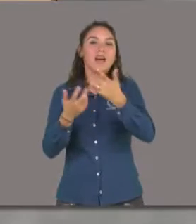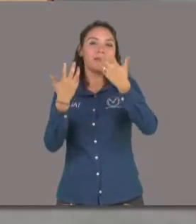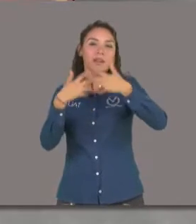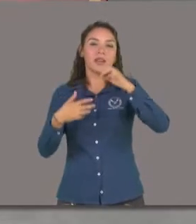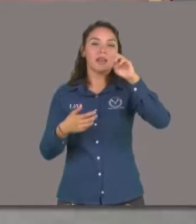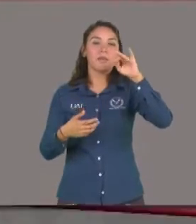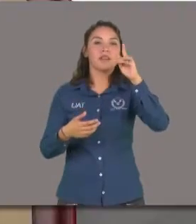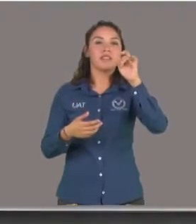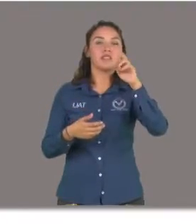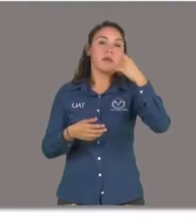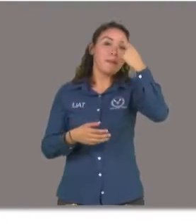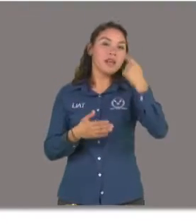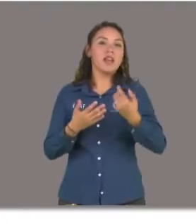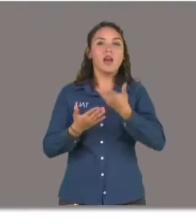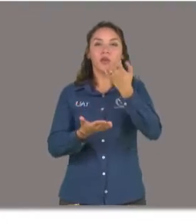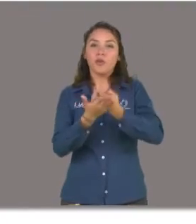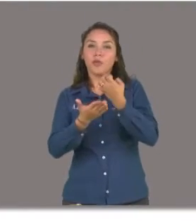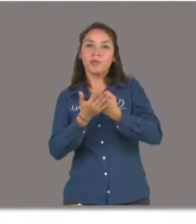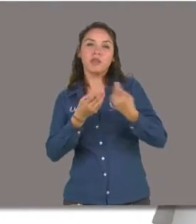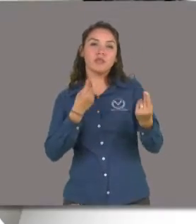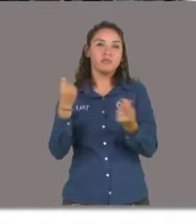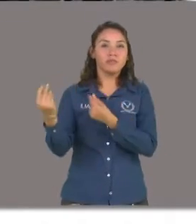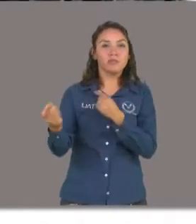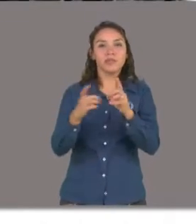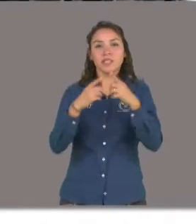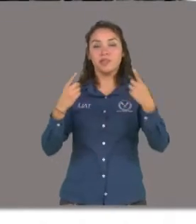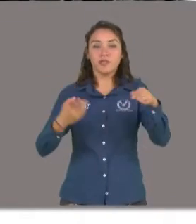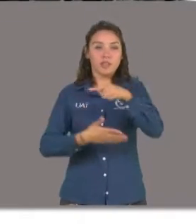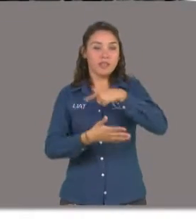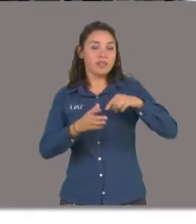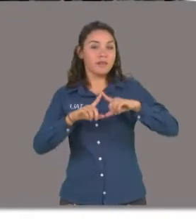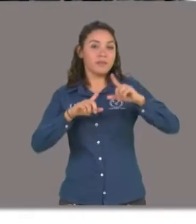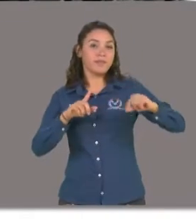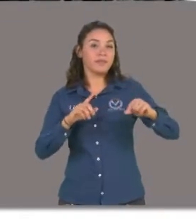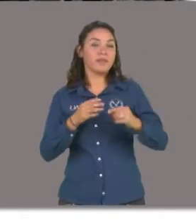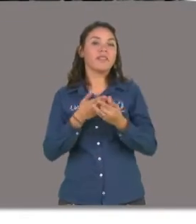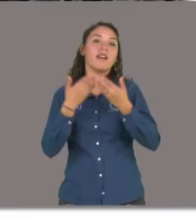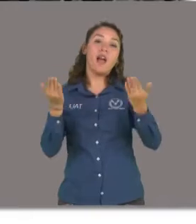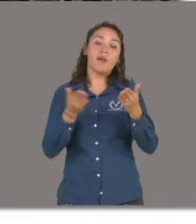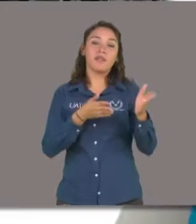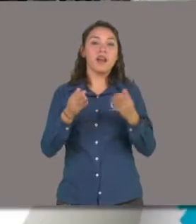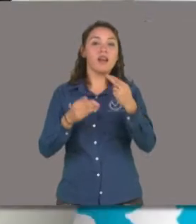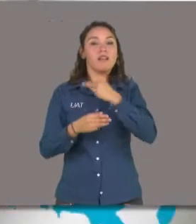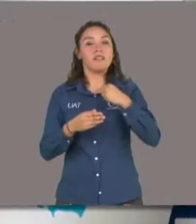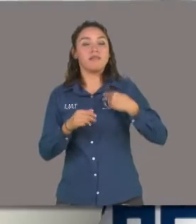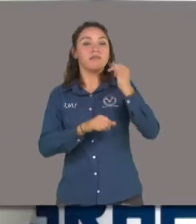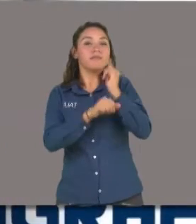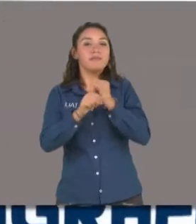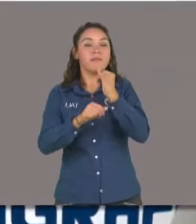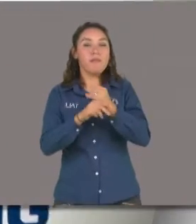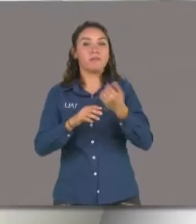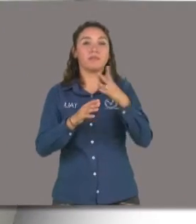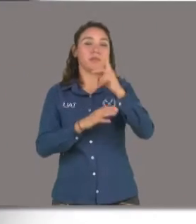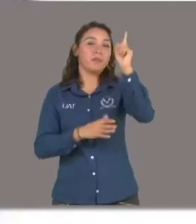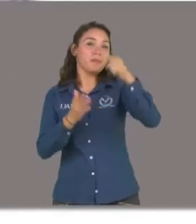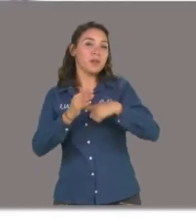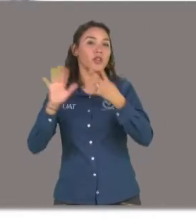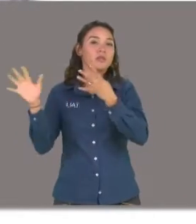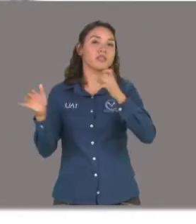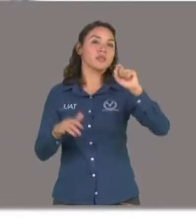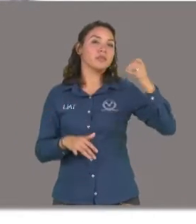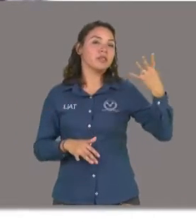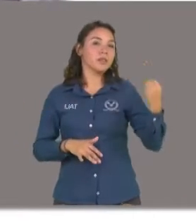A inicios del siglo XX se comienza a estudiar la importancia que tiene la generación de emprendimiento para el desarrollo